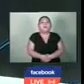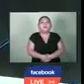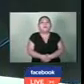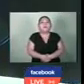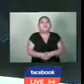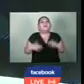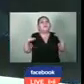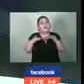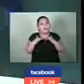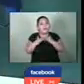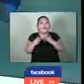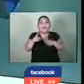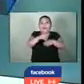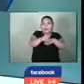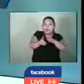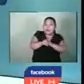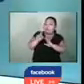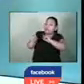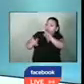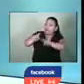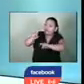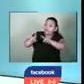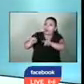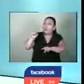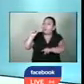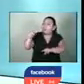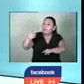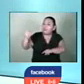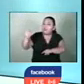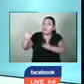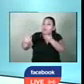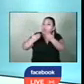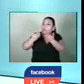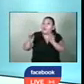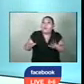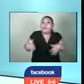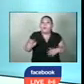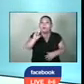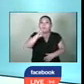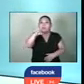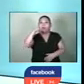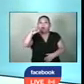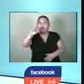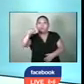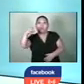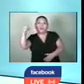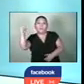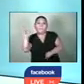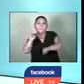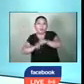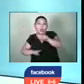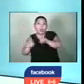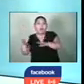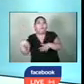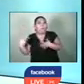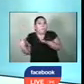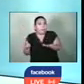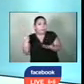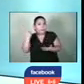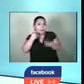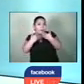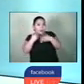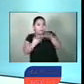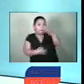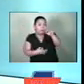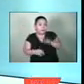También los parlamentarios le pidieron al exfuncionario que explicara los $200,000 que no justificó a probidad. Ante esto,